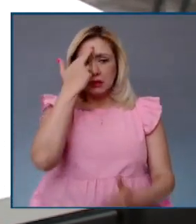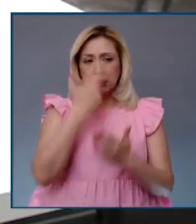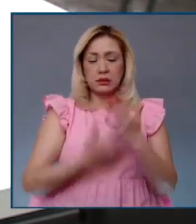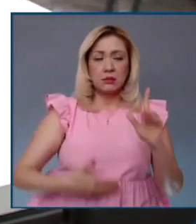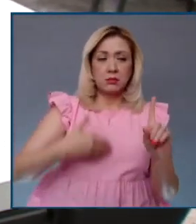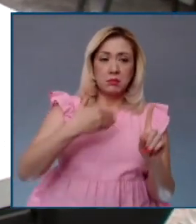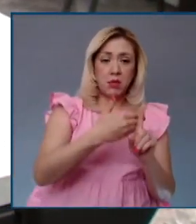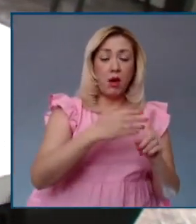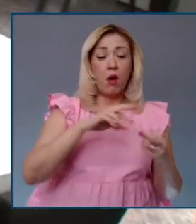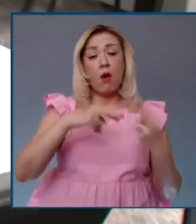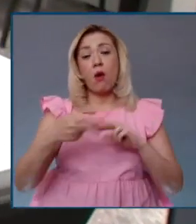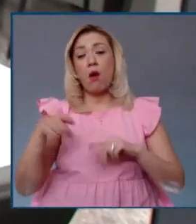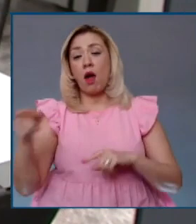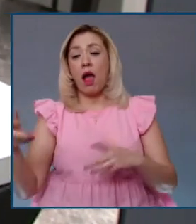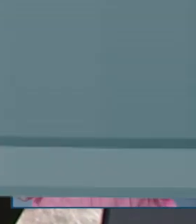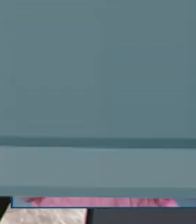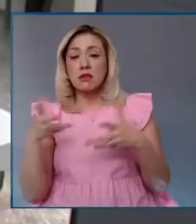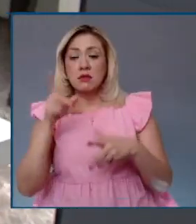un delito.